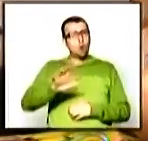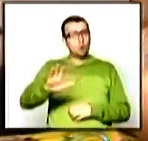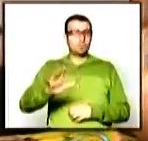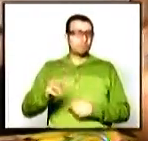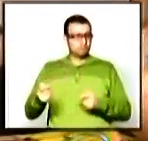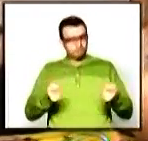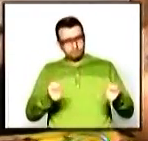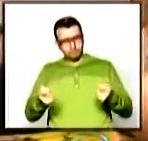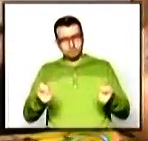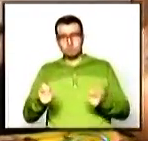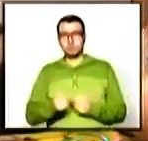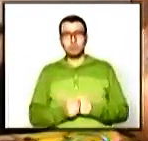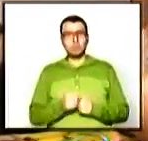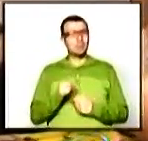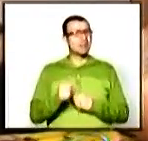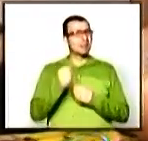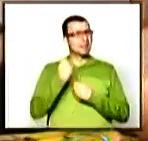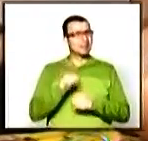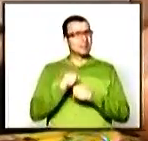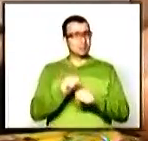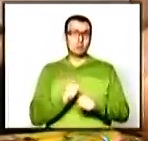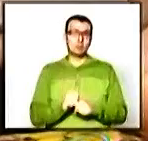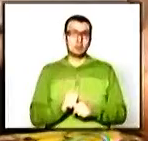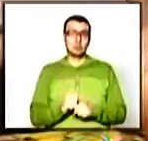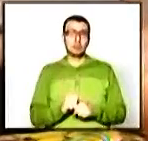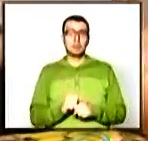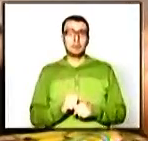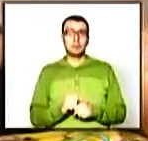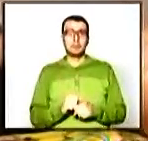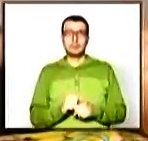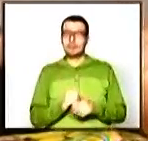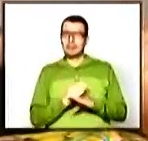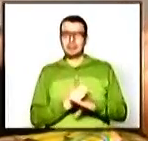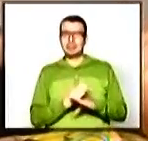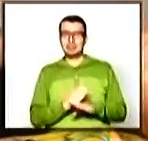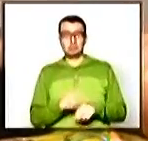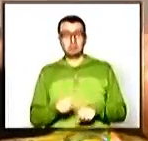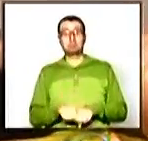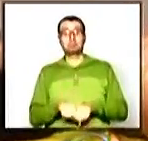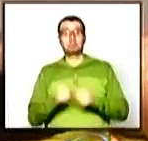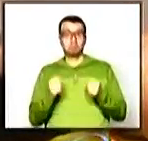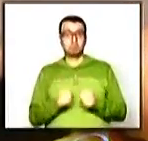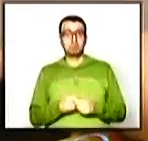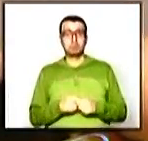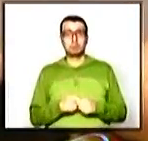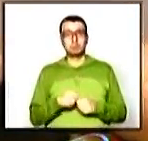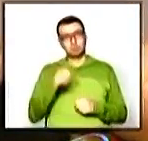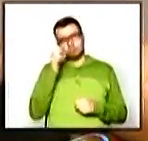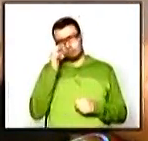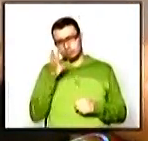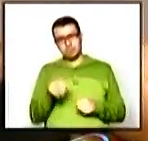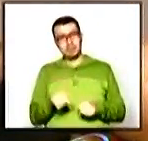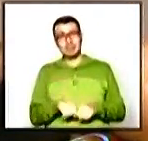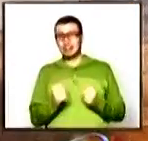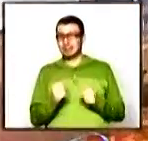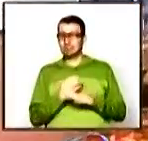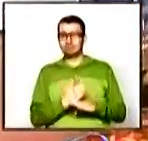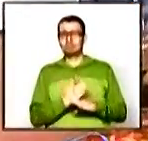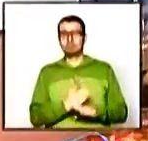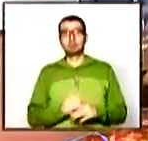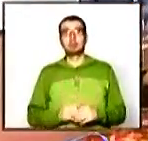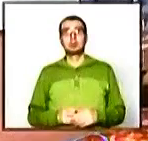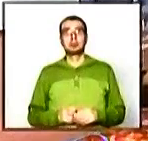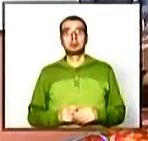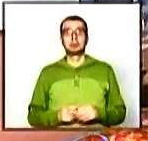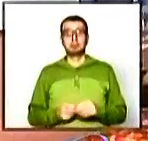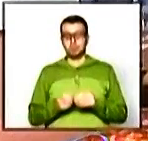Y busca en lo posible lastimar lo menos al paciente, generarle